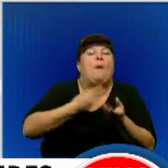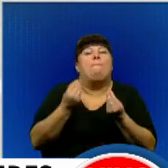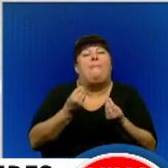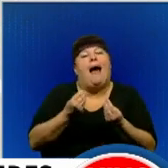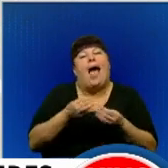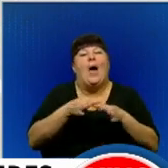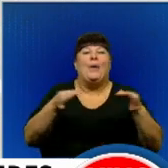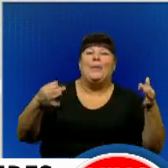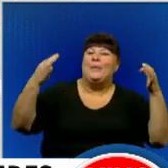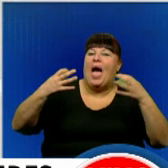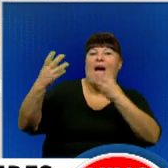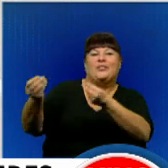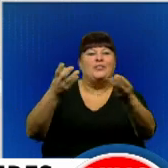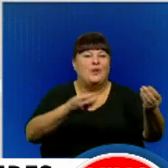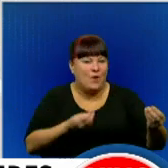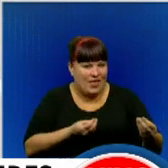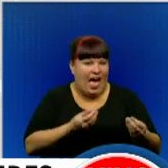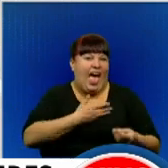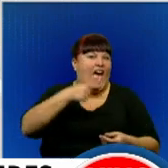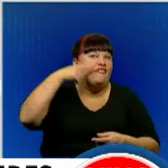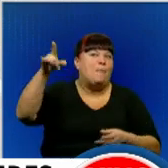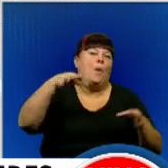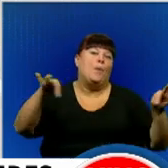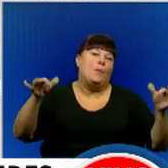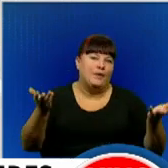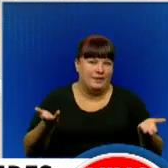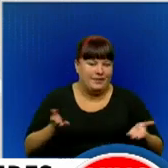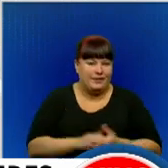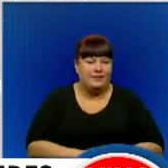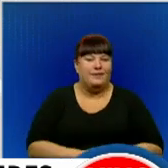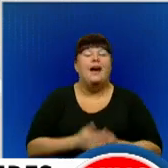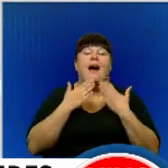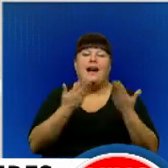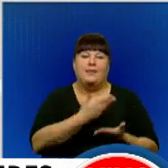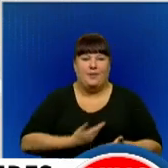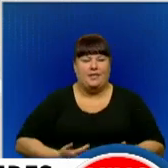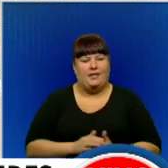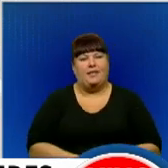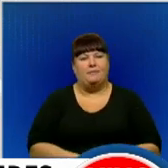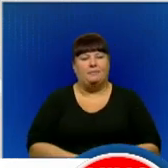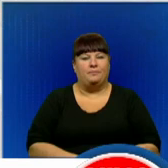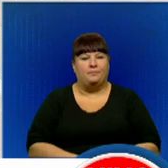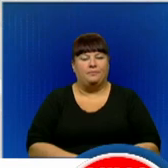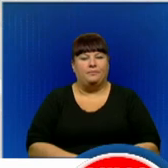buena letra con el fondo monetario internacional gracias señor presidente